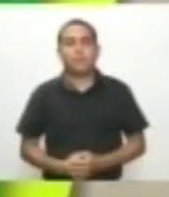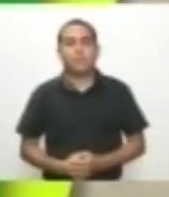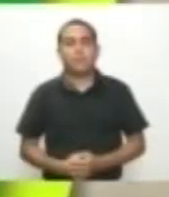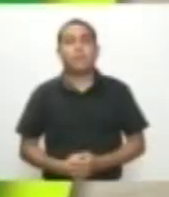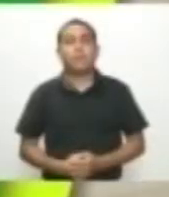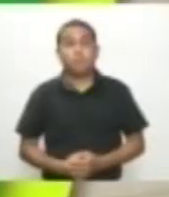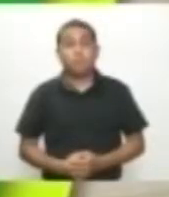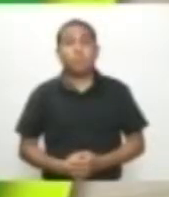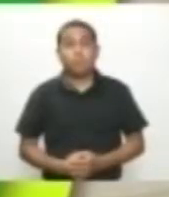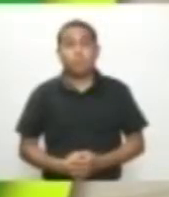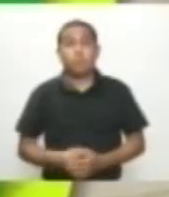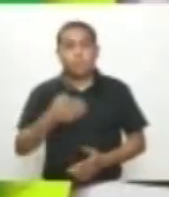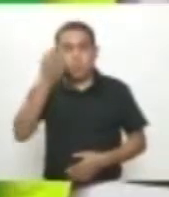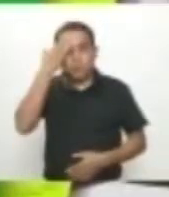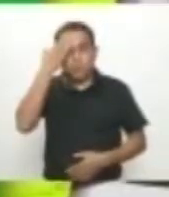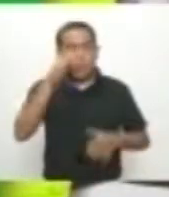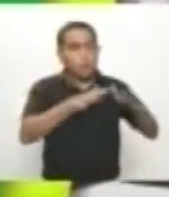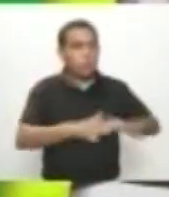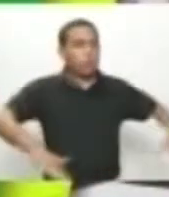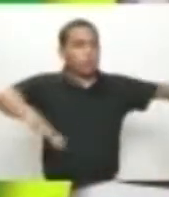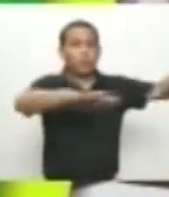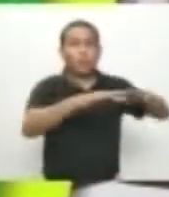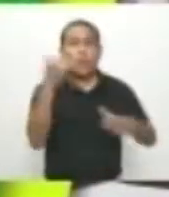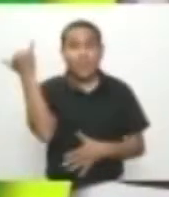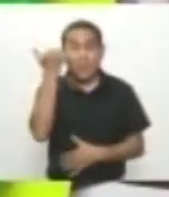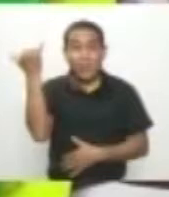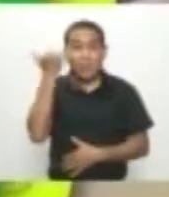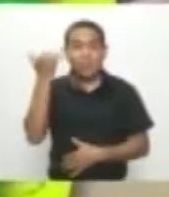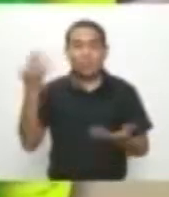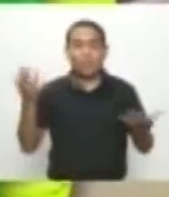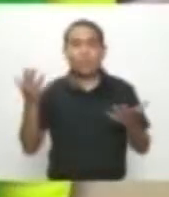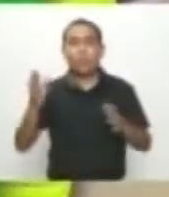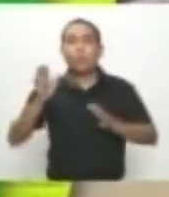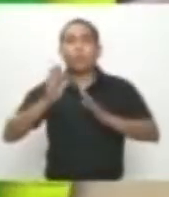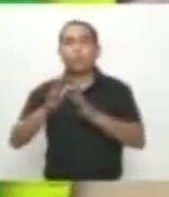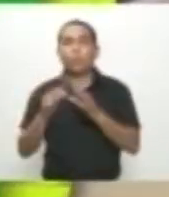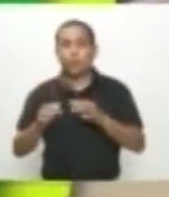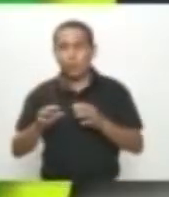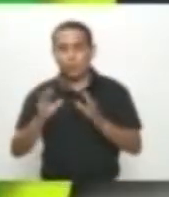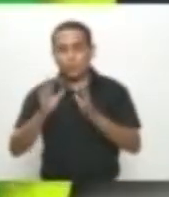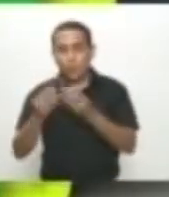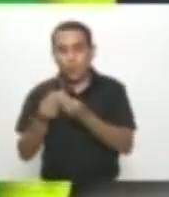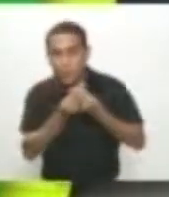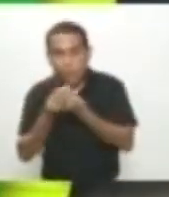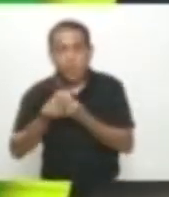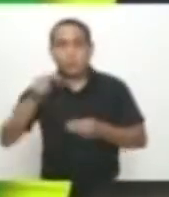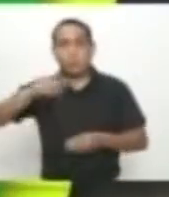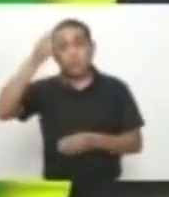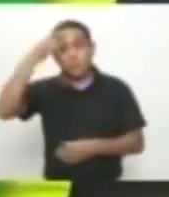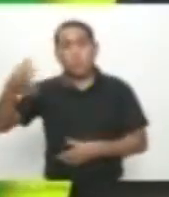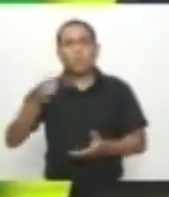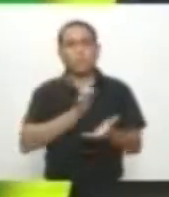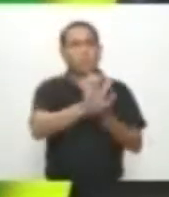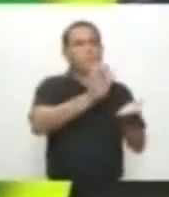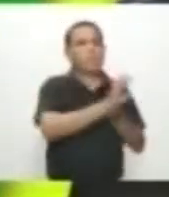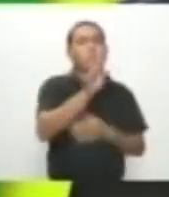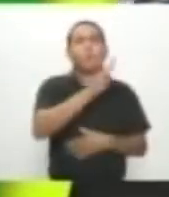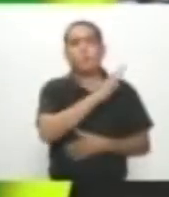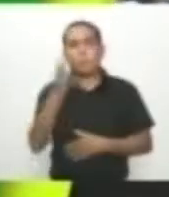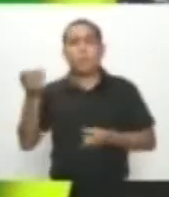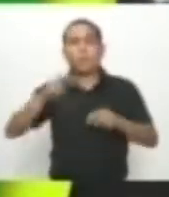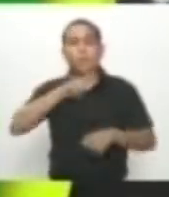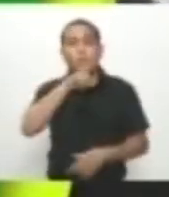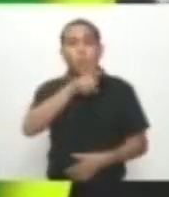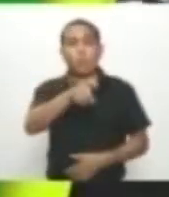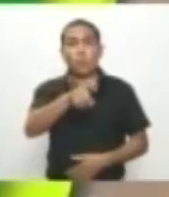Las denominadas zonas azules, rechazadas por el Consejo en Cartagena y aprobadas en Barranquilla y Bucaramanga, no tienen ni